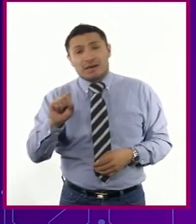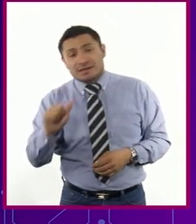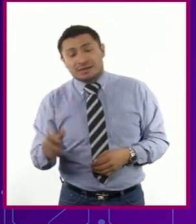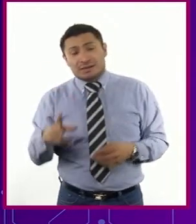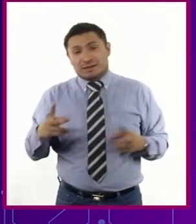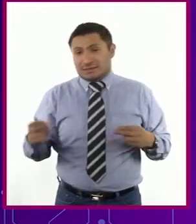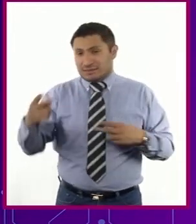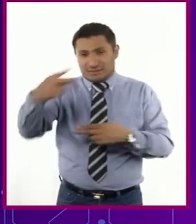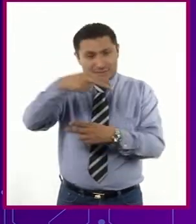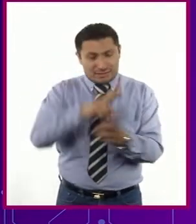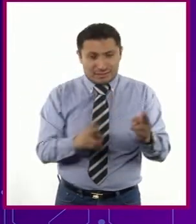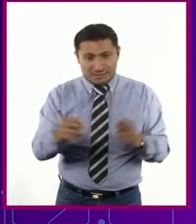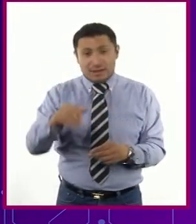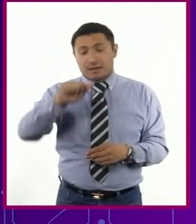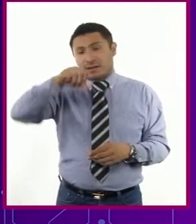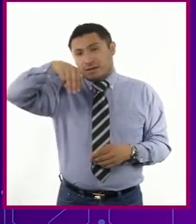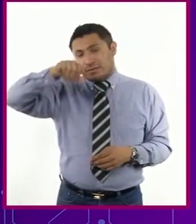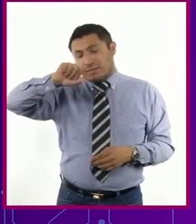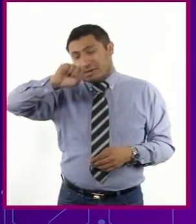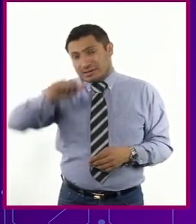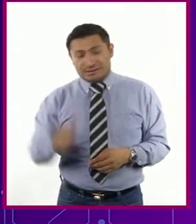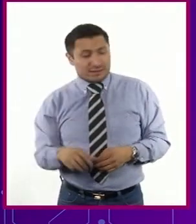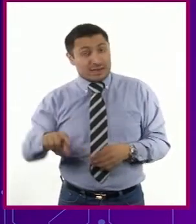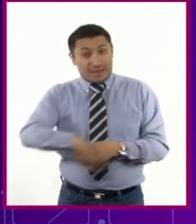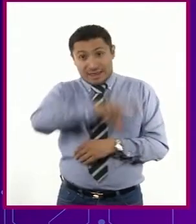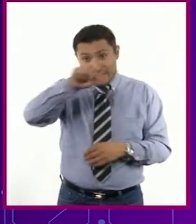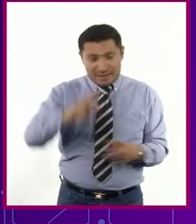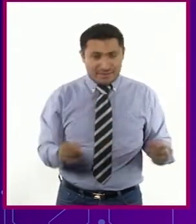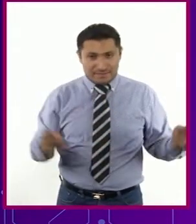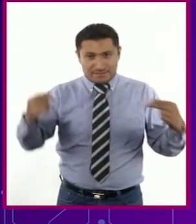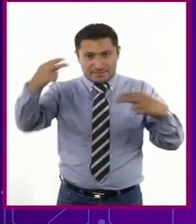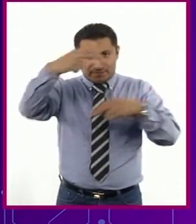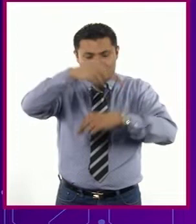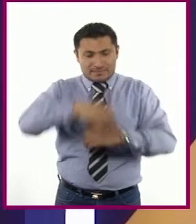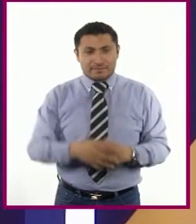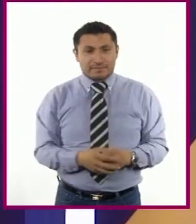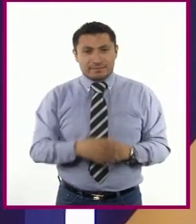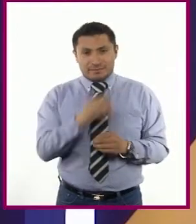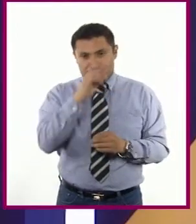cortadas, masa de la lámina después de realizar los recortes.